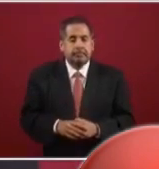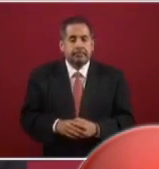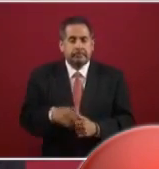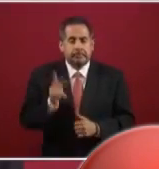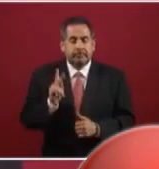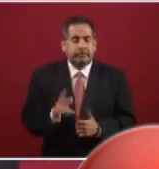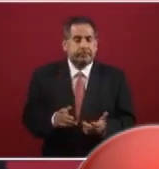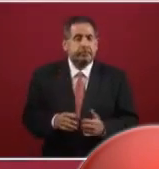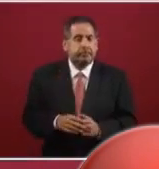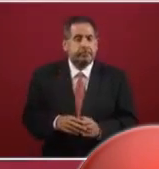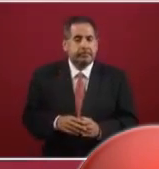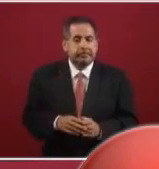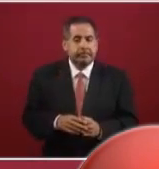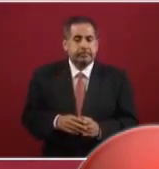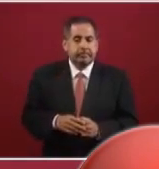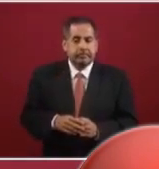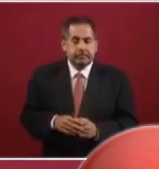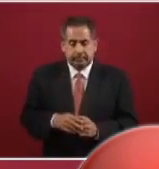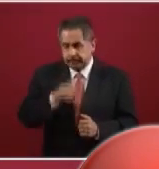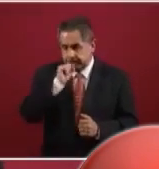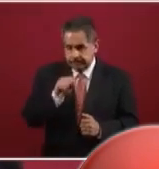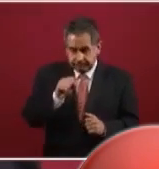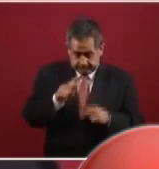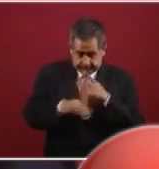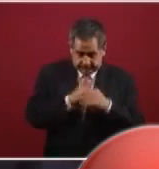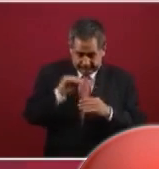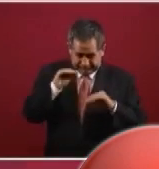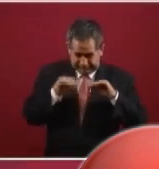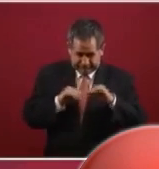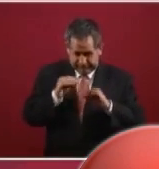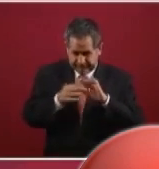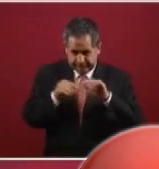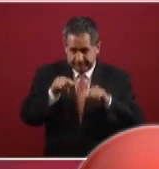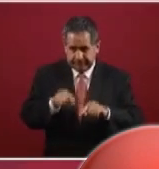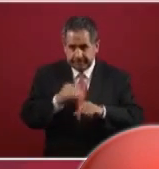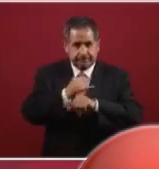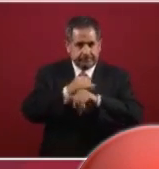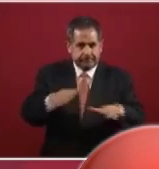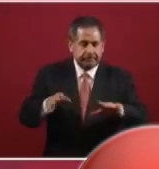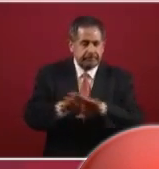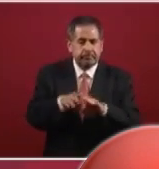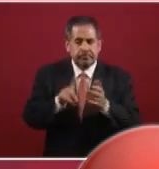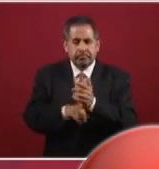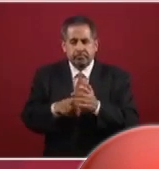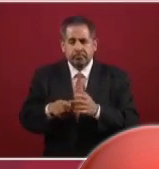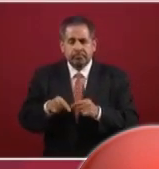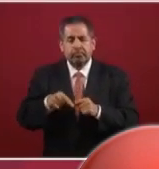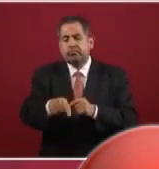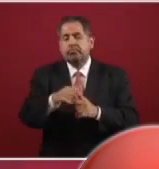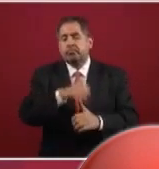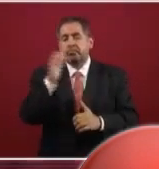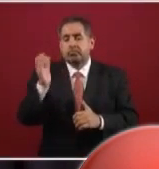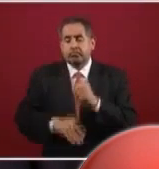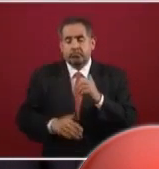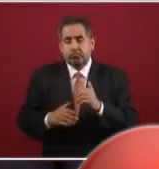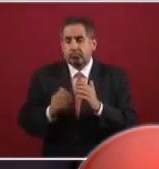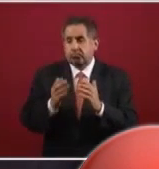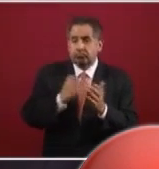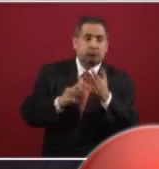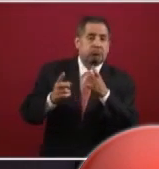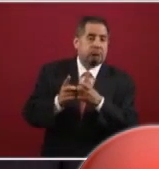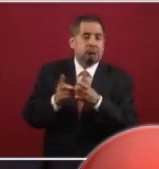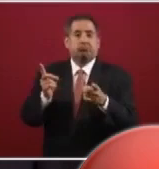pero ahí también vamos a informar de cómo vamos a terminar el año en